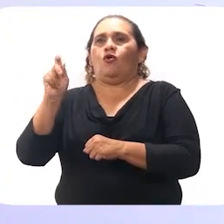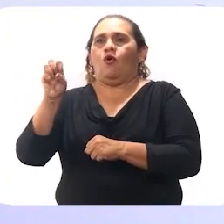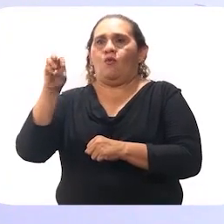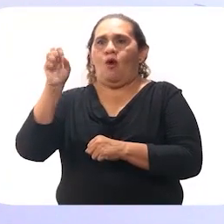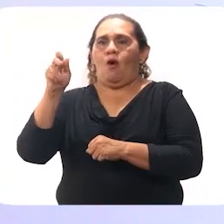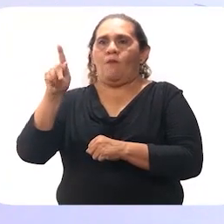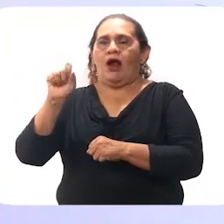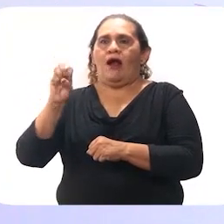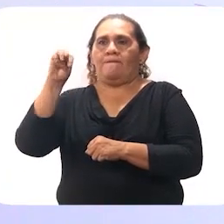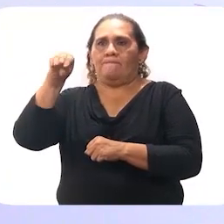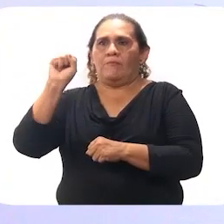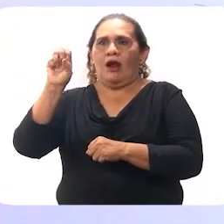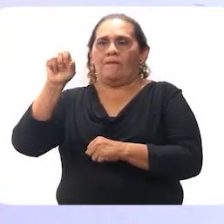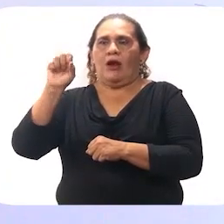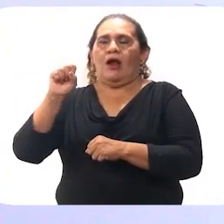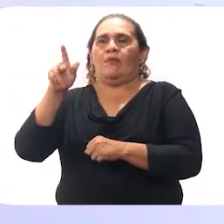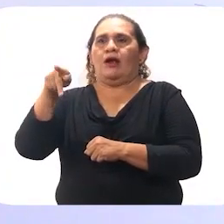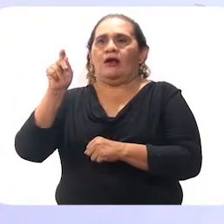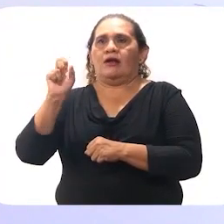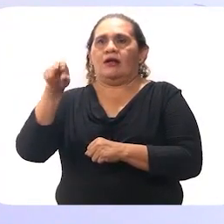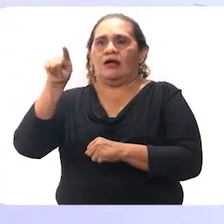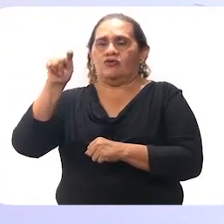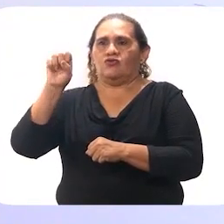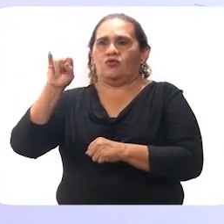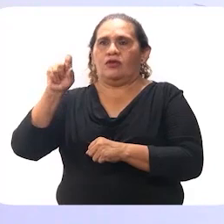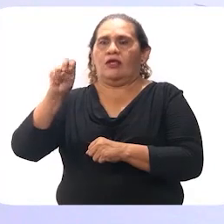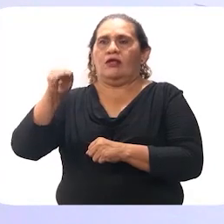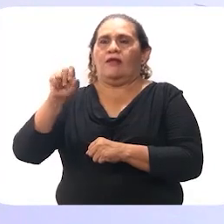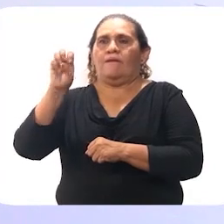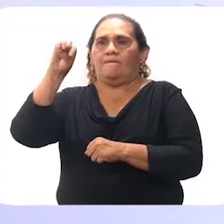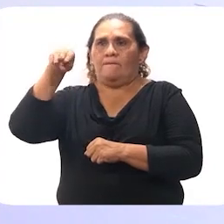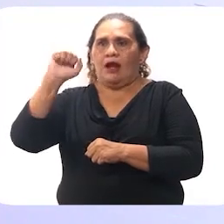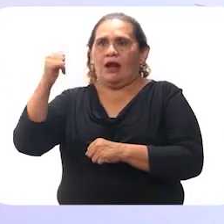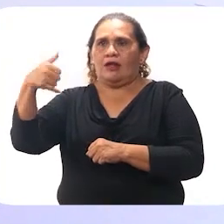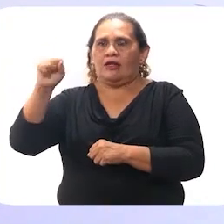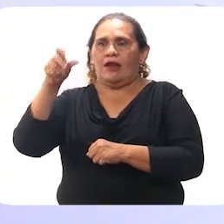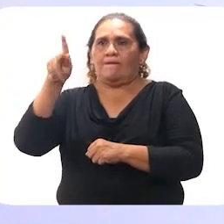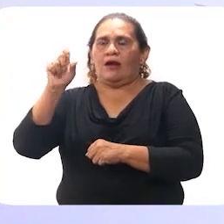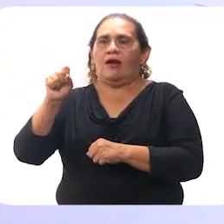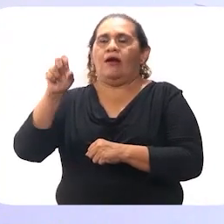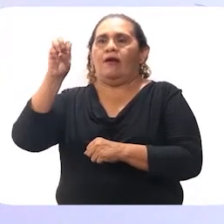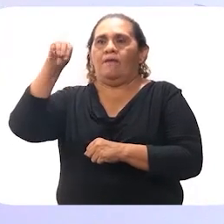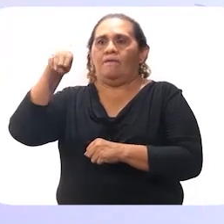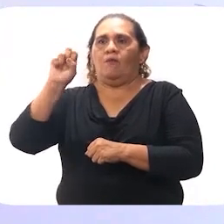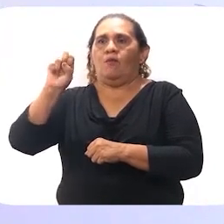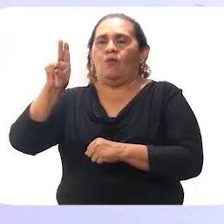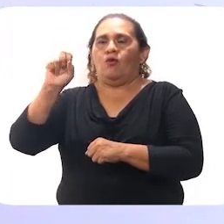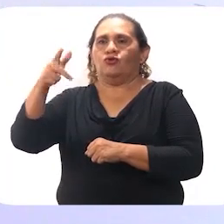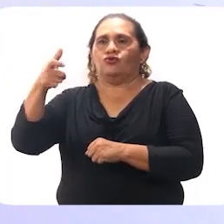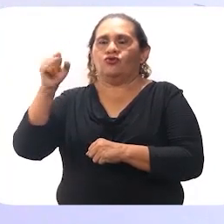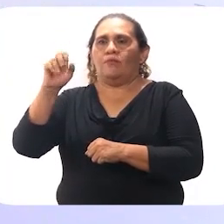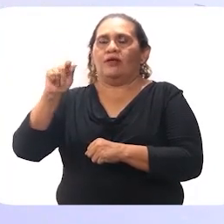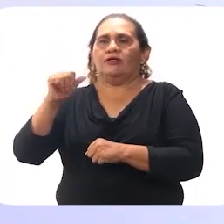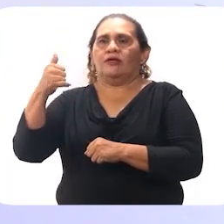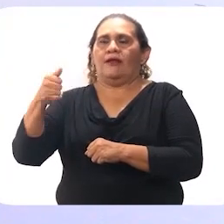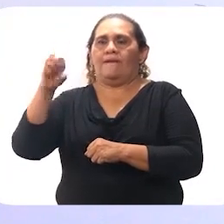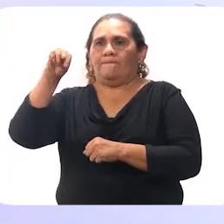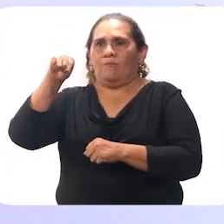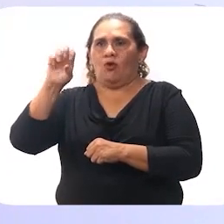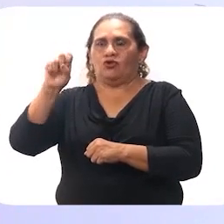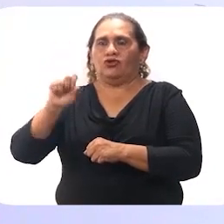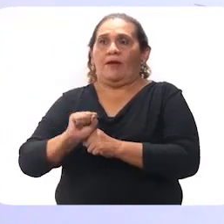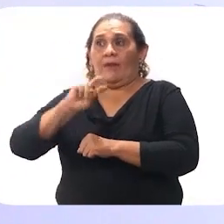Copomá, Mama, Maní, Cantunil, Mayapán, Sotuta, Muxupip y Mocochá. Finalmente, el